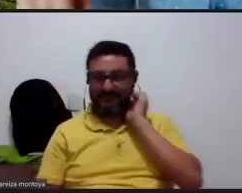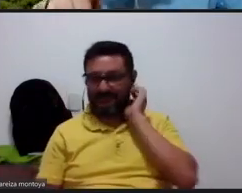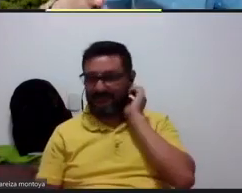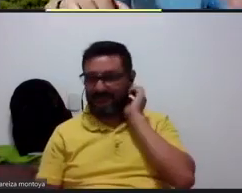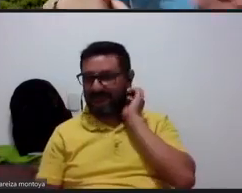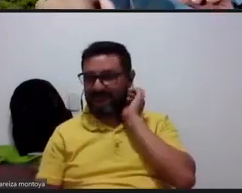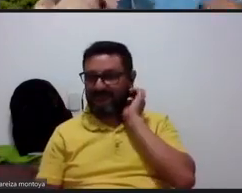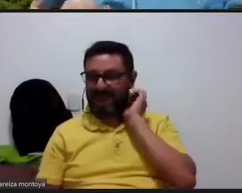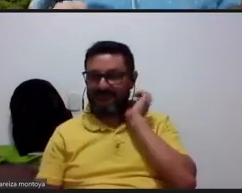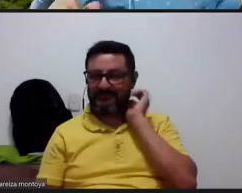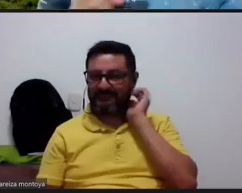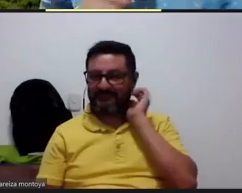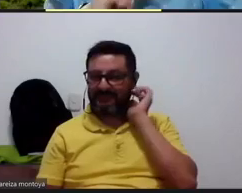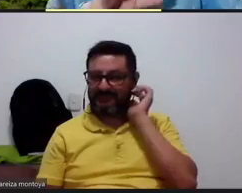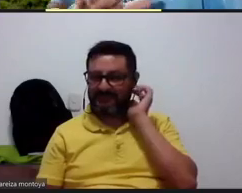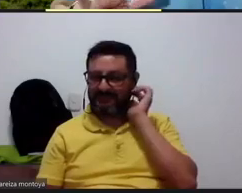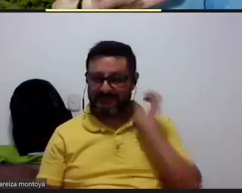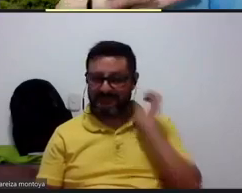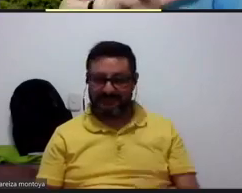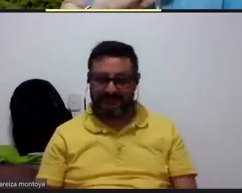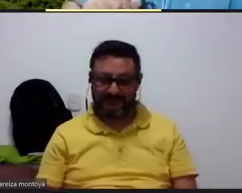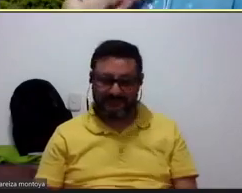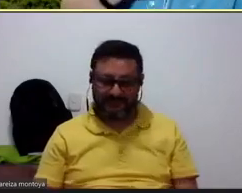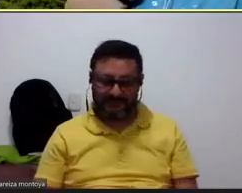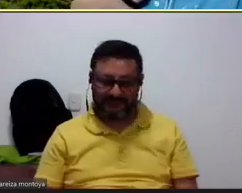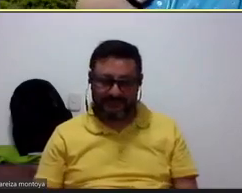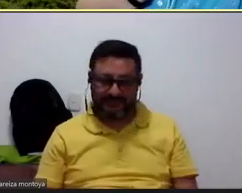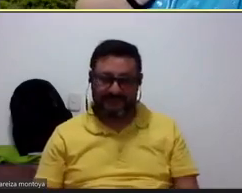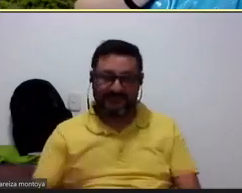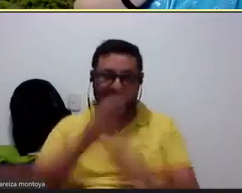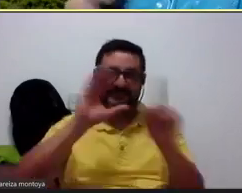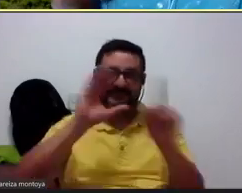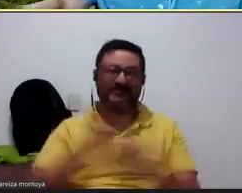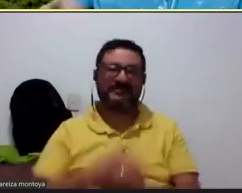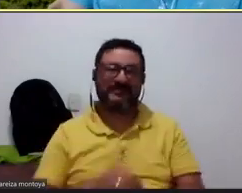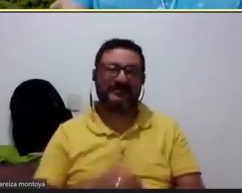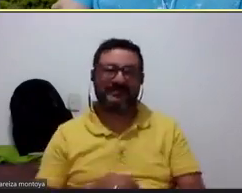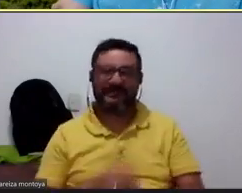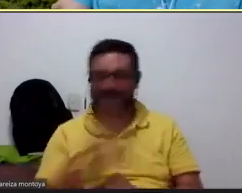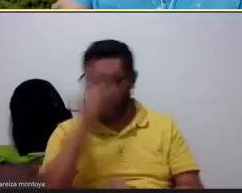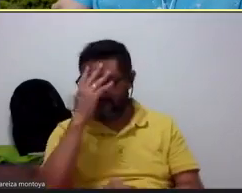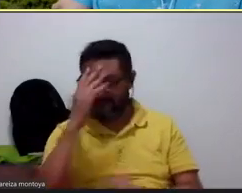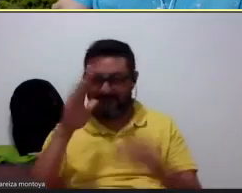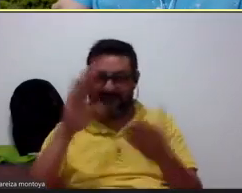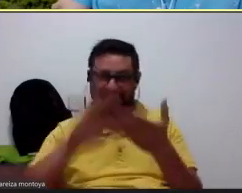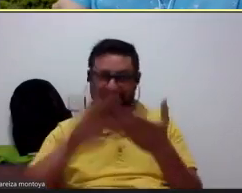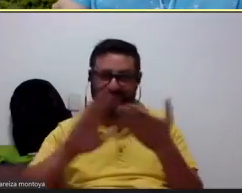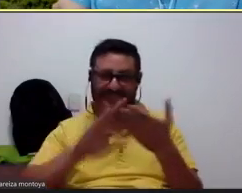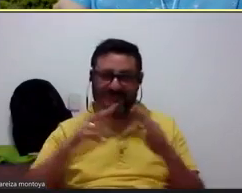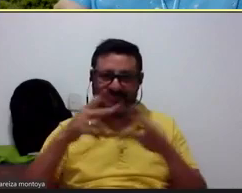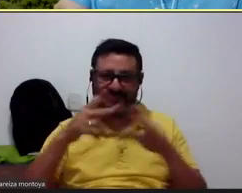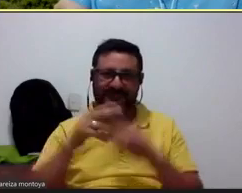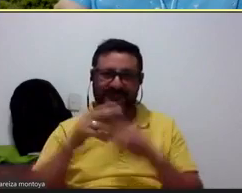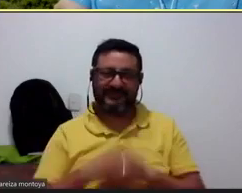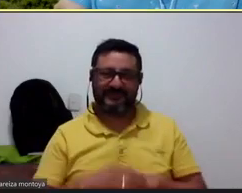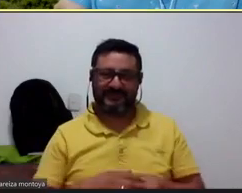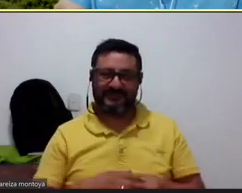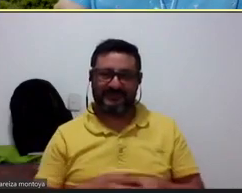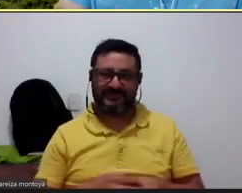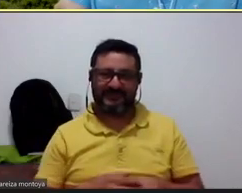Cheva. Ese bagaje cultural y social. Perdóname, Caro, yo, porque es que tocó un tema